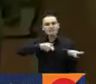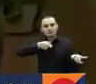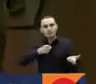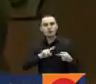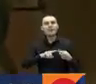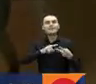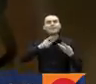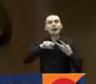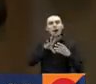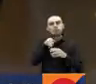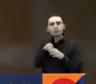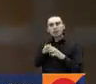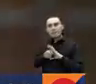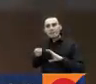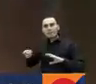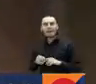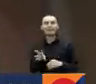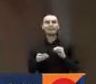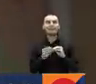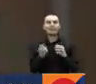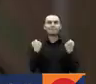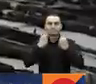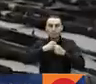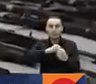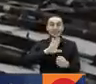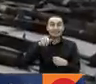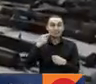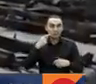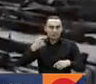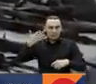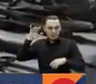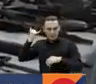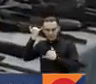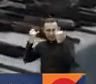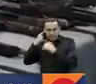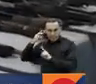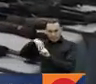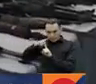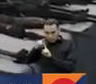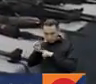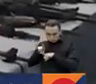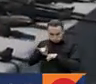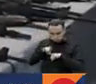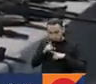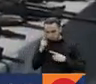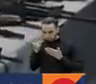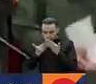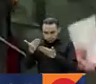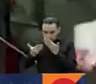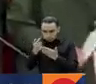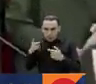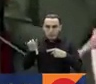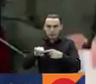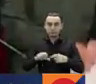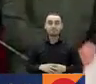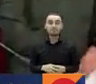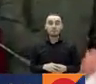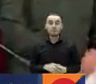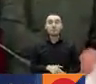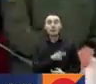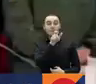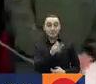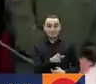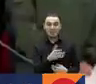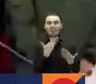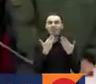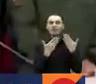municiones. El operativo se hizo luego de una labor de inteligencia que duró más de 3 meses. Fue un hombre de confianza de Iván